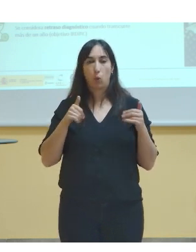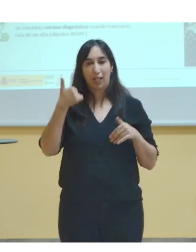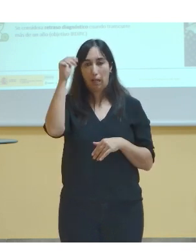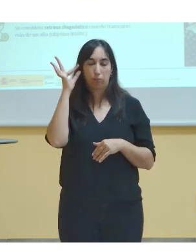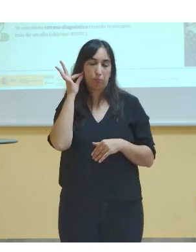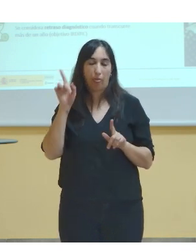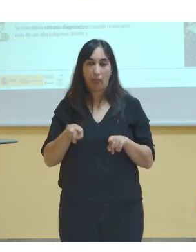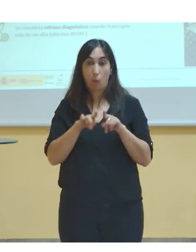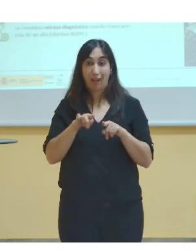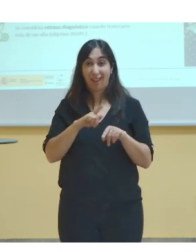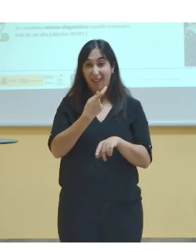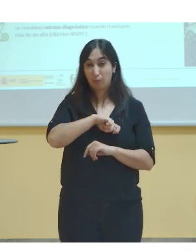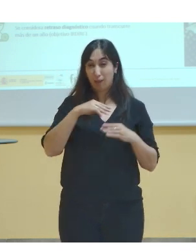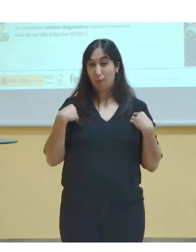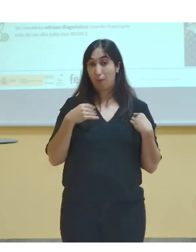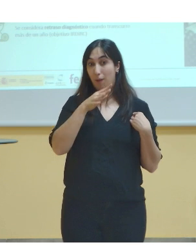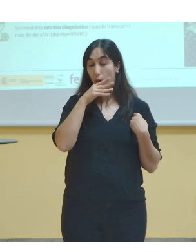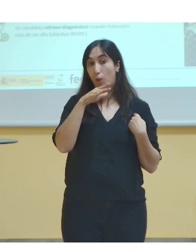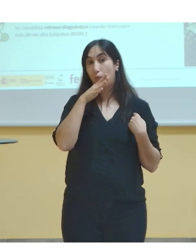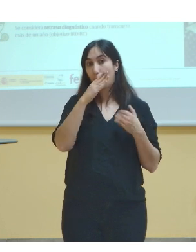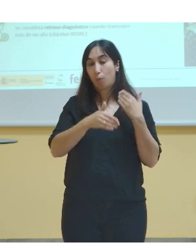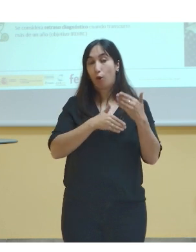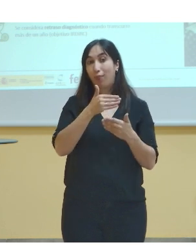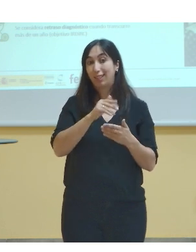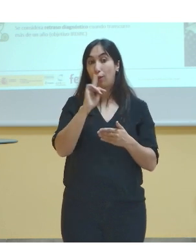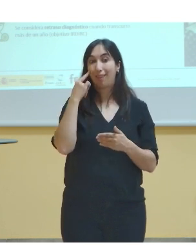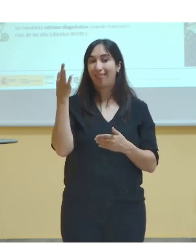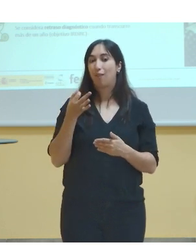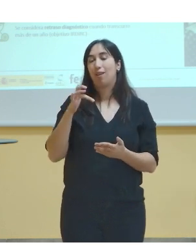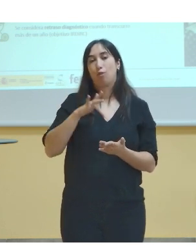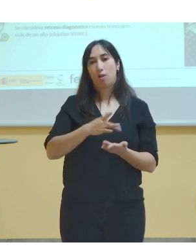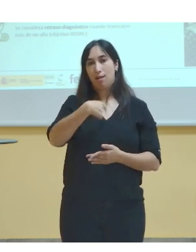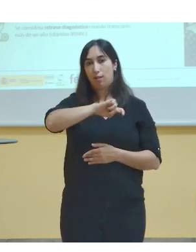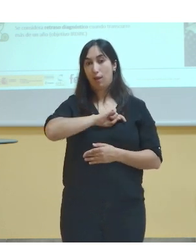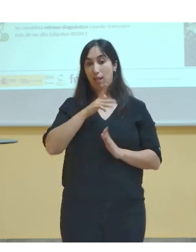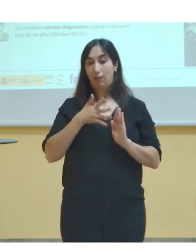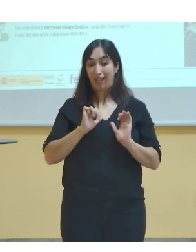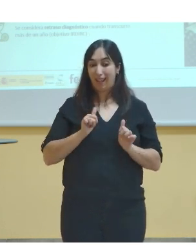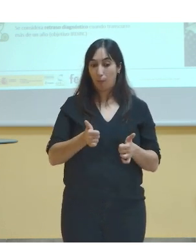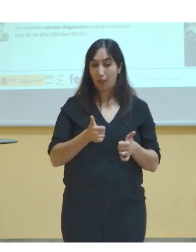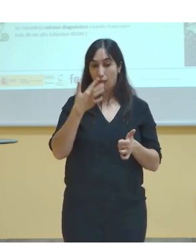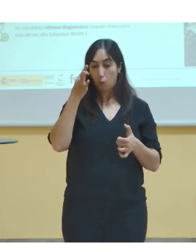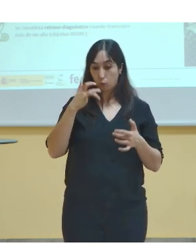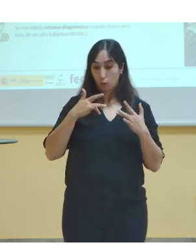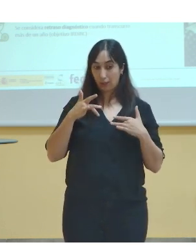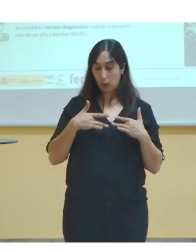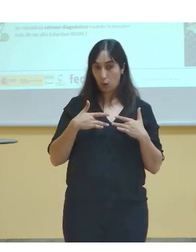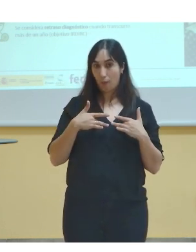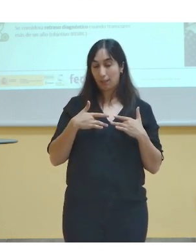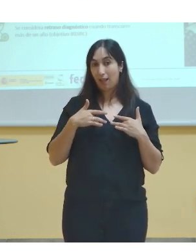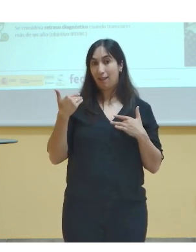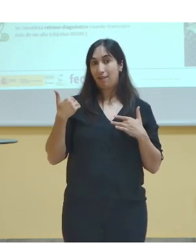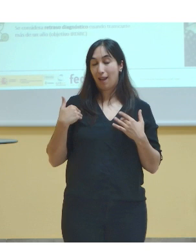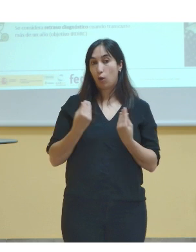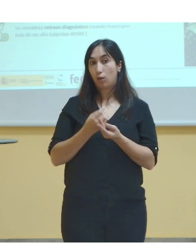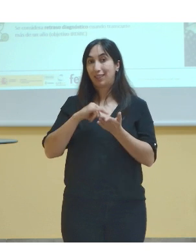tema de la residencia en España es que el proceso diagnóstico hubiese sido en España, es decir, que hubieran empezado desde que comenzaron los síntomas contactaran